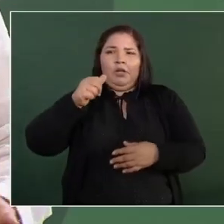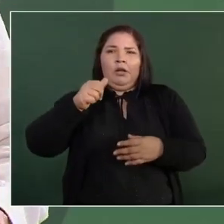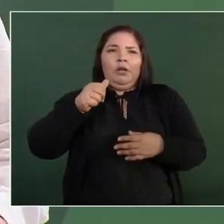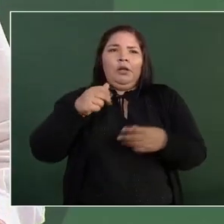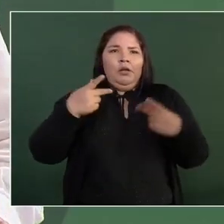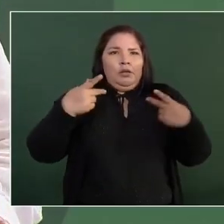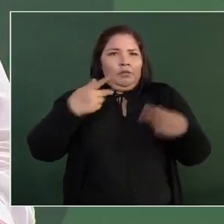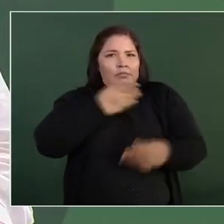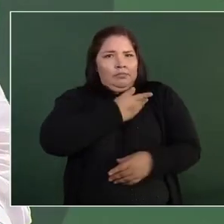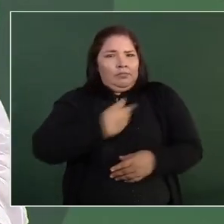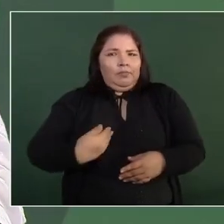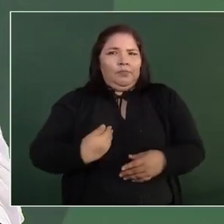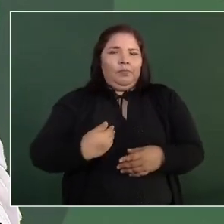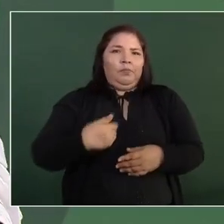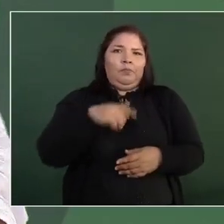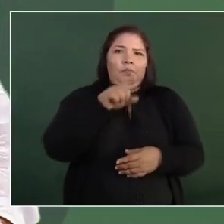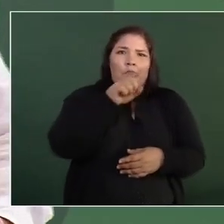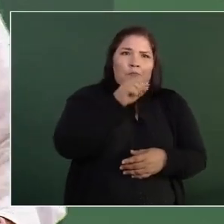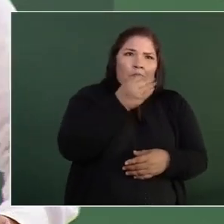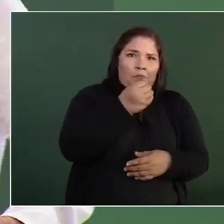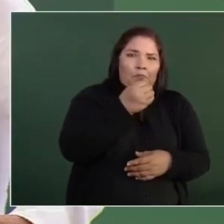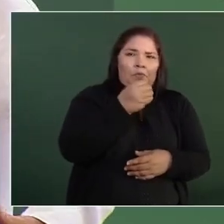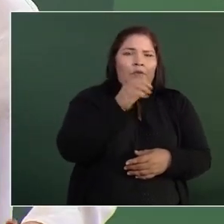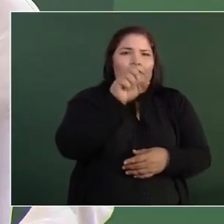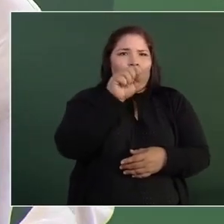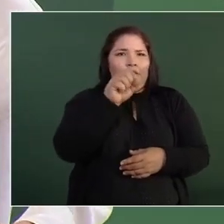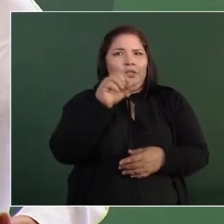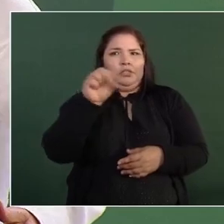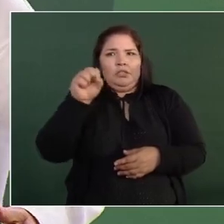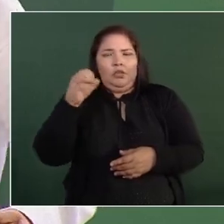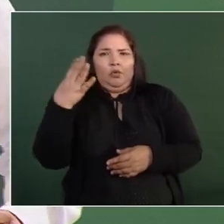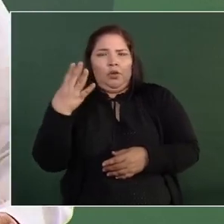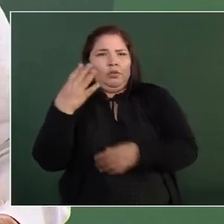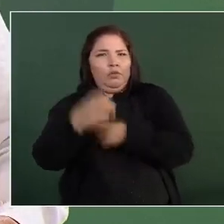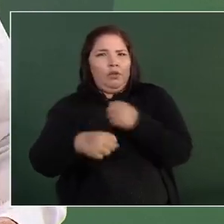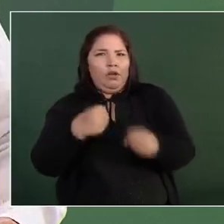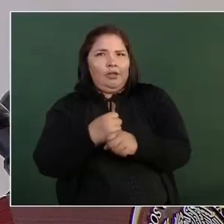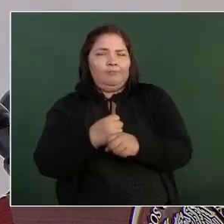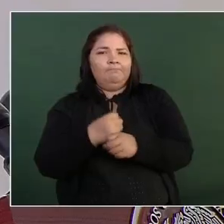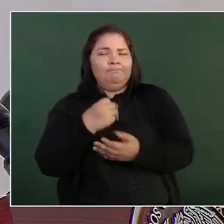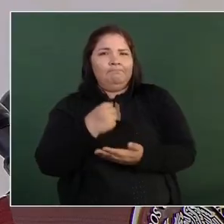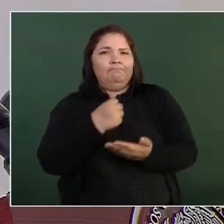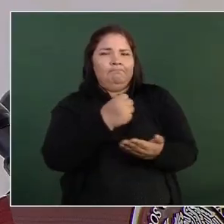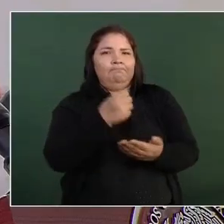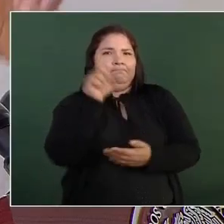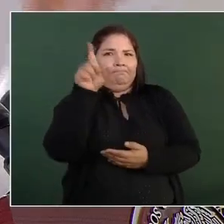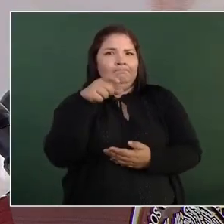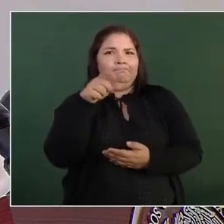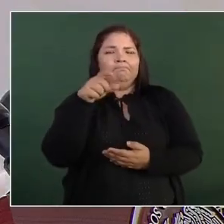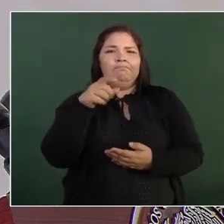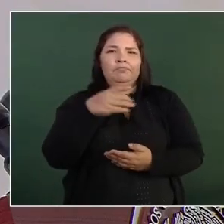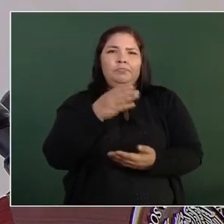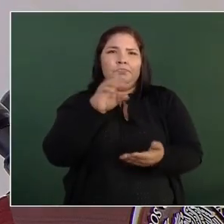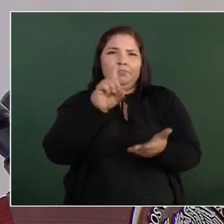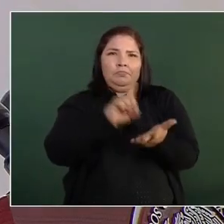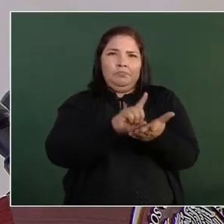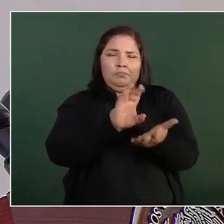a de 30, 64 años, juntos lo hacemos. Va a llegar